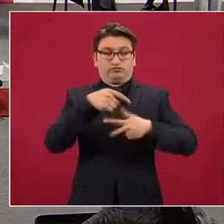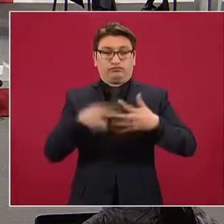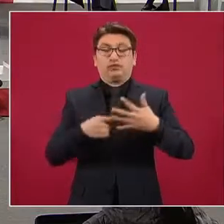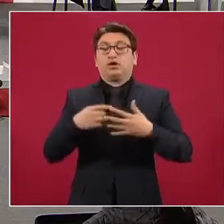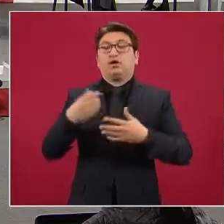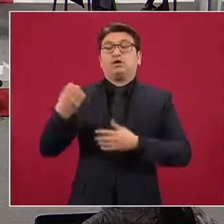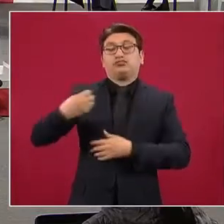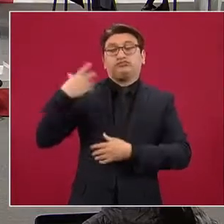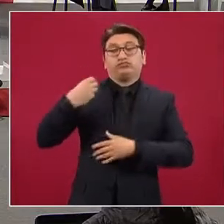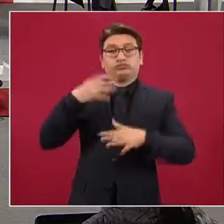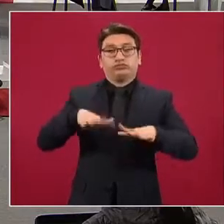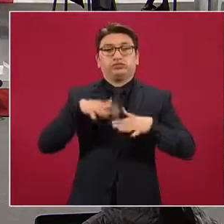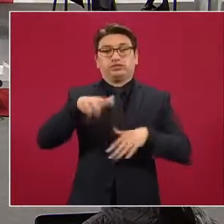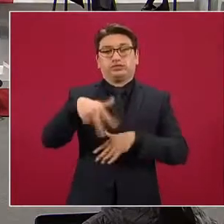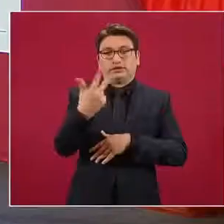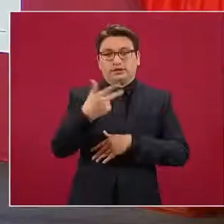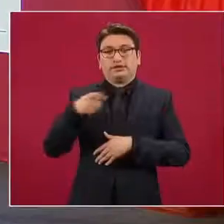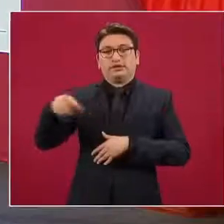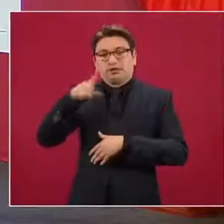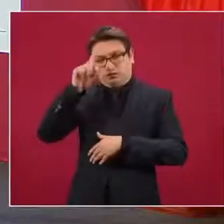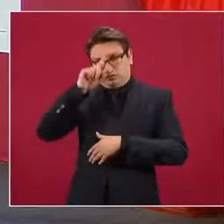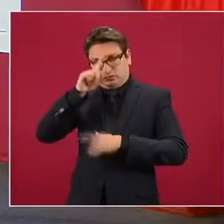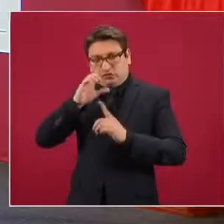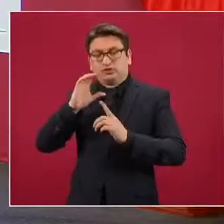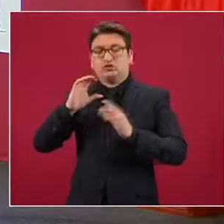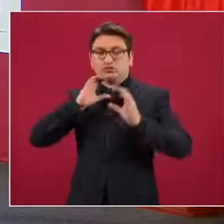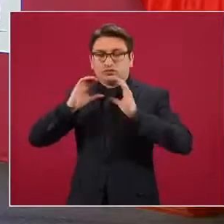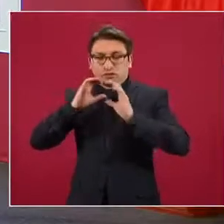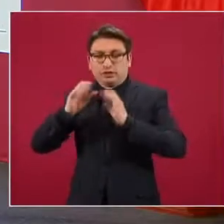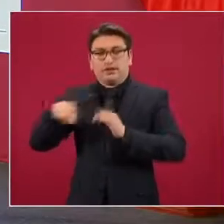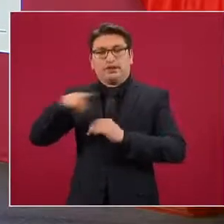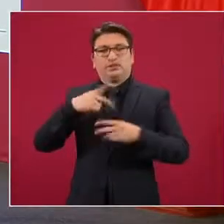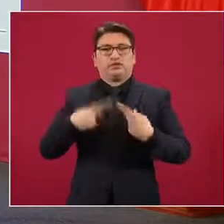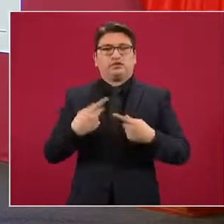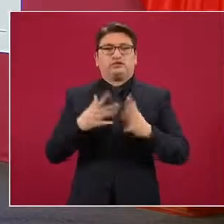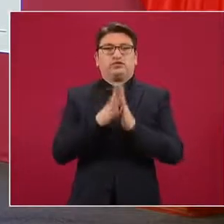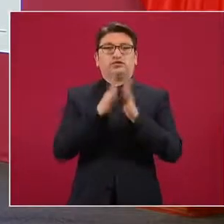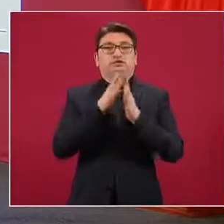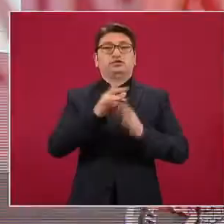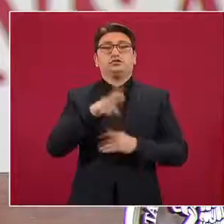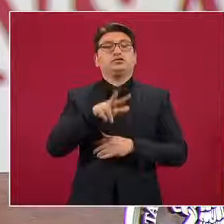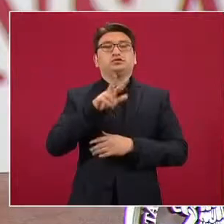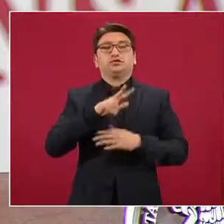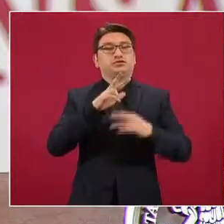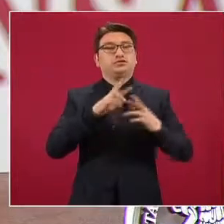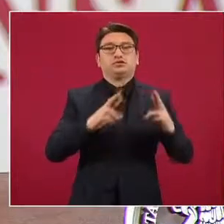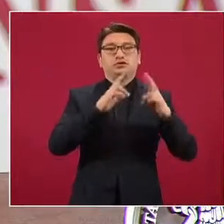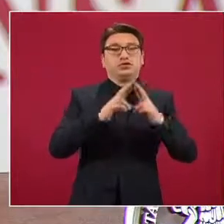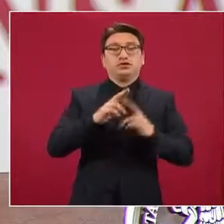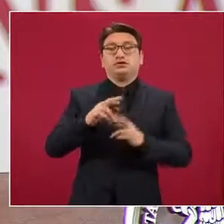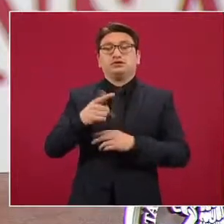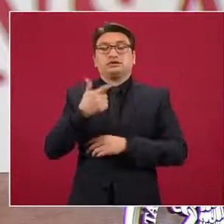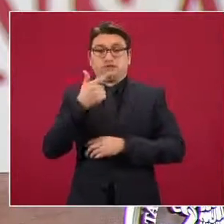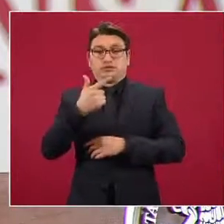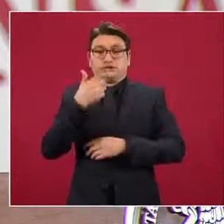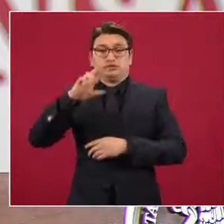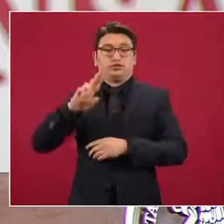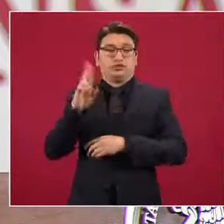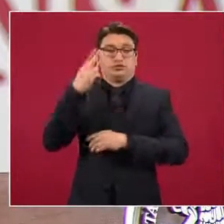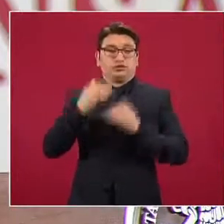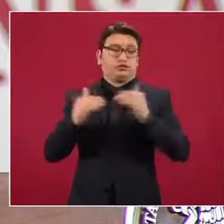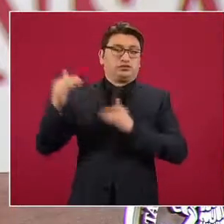foros organizados por el Consejo de la Comunicación, donde participaron 18 iglesias, 7 instituciones de educación superior, así